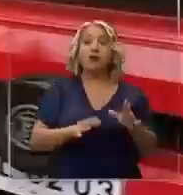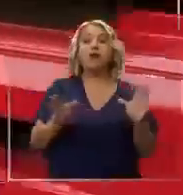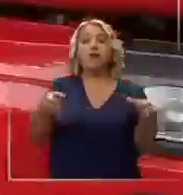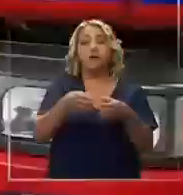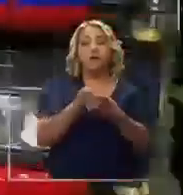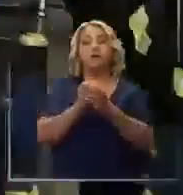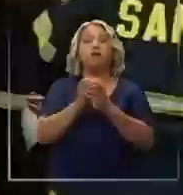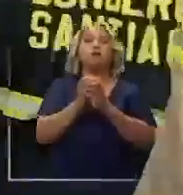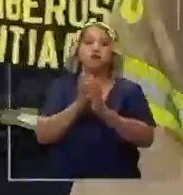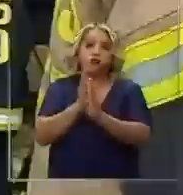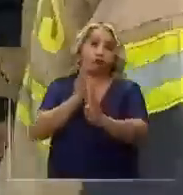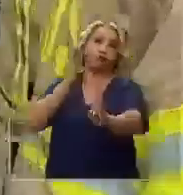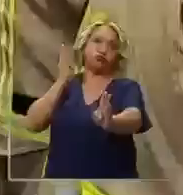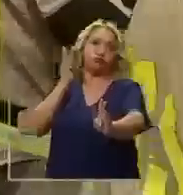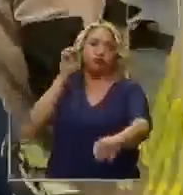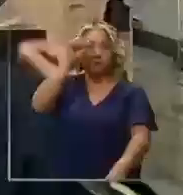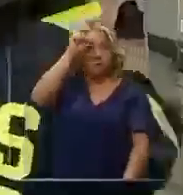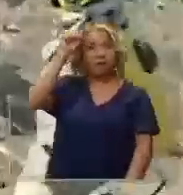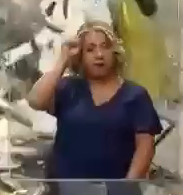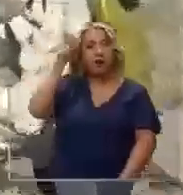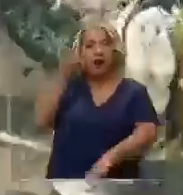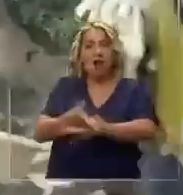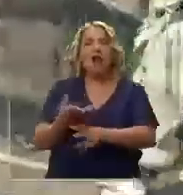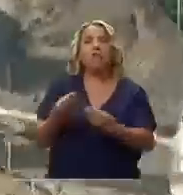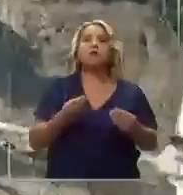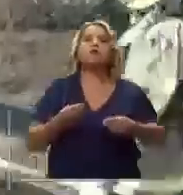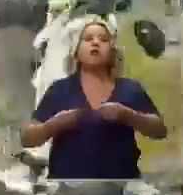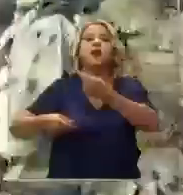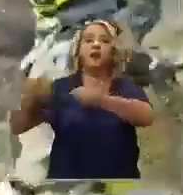grandes historias en cada uno de ellos.